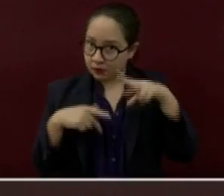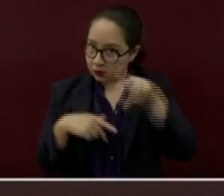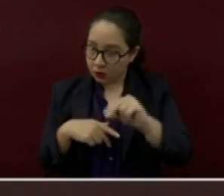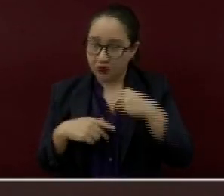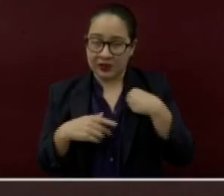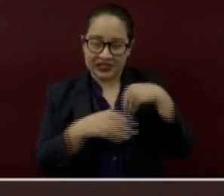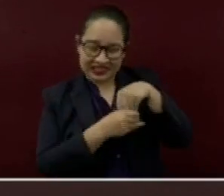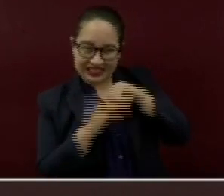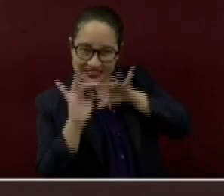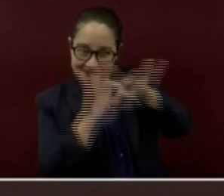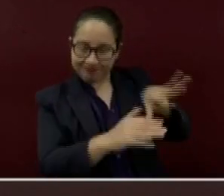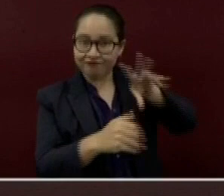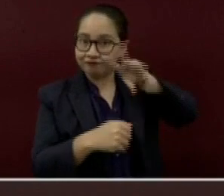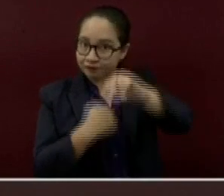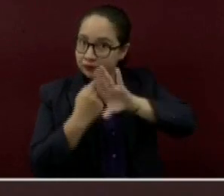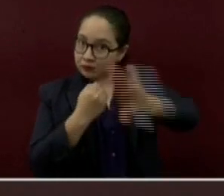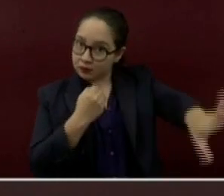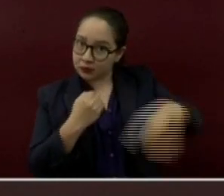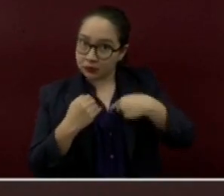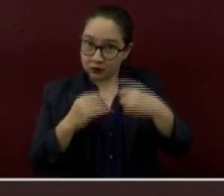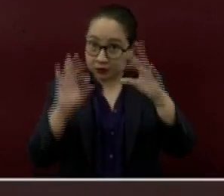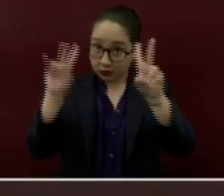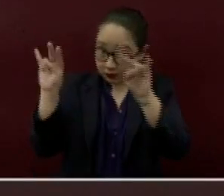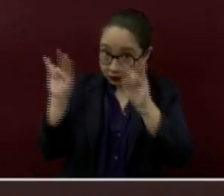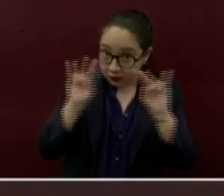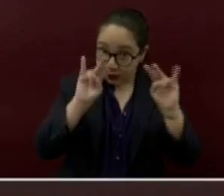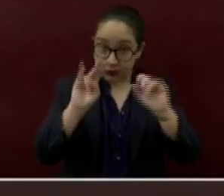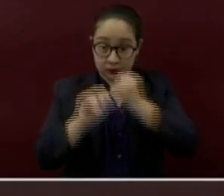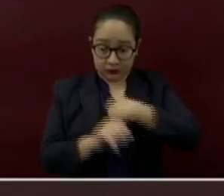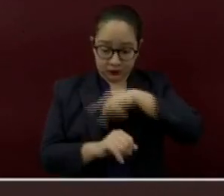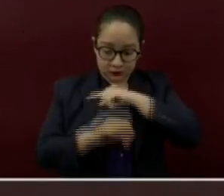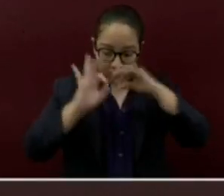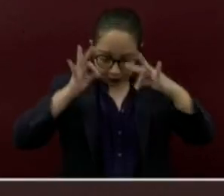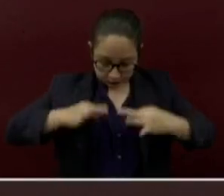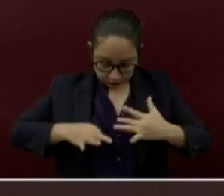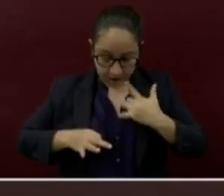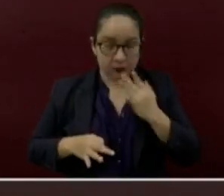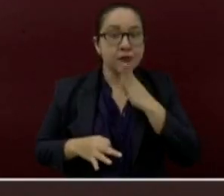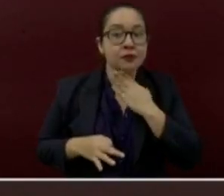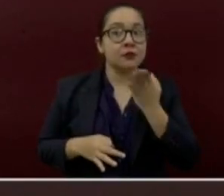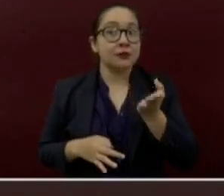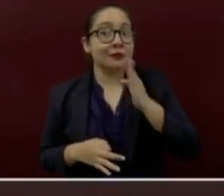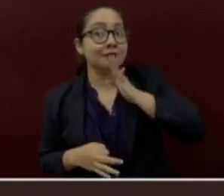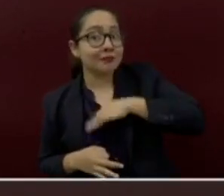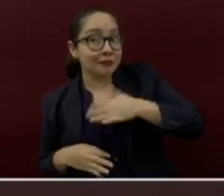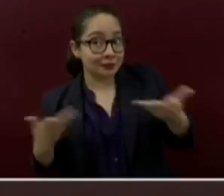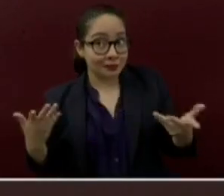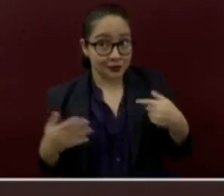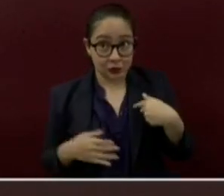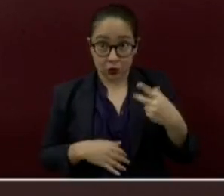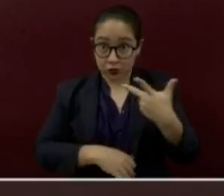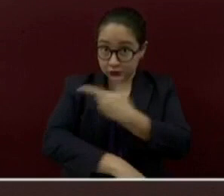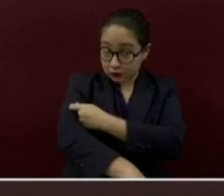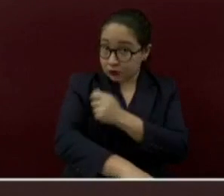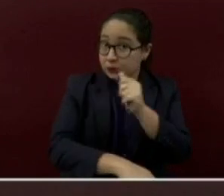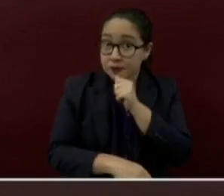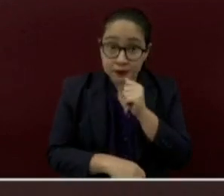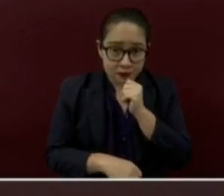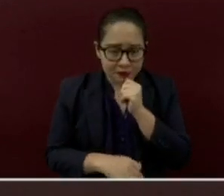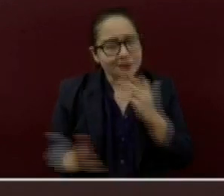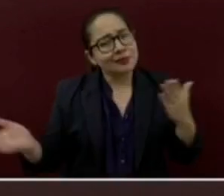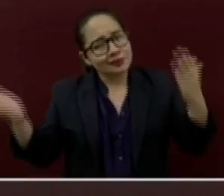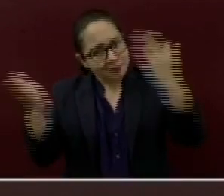pendientes de su estado de salud y si no se han vacunado acudir a los puntos de vacunación